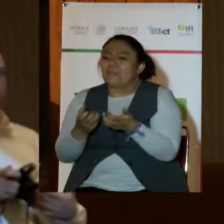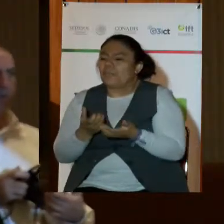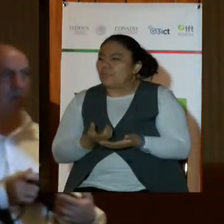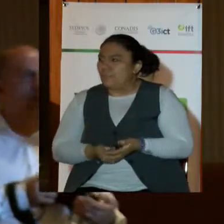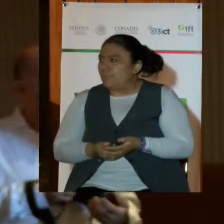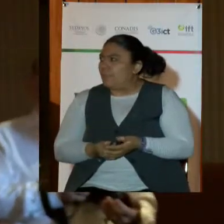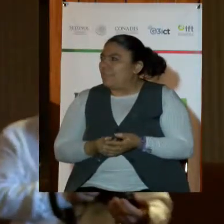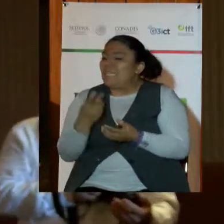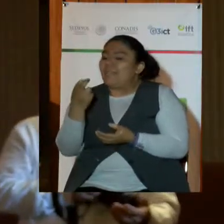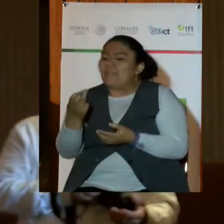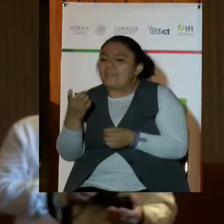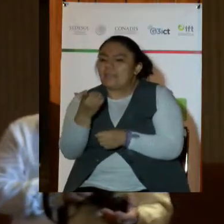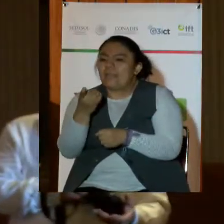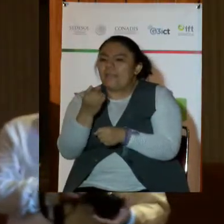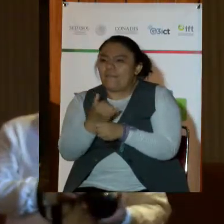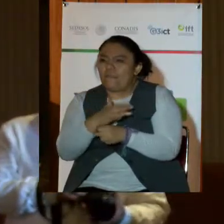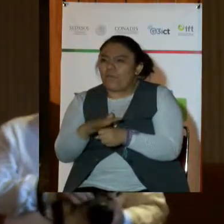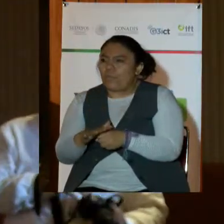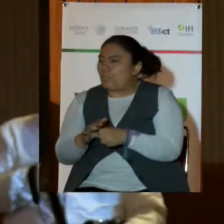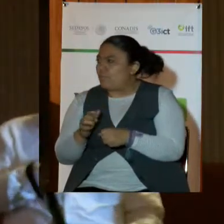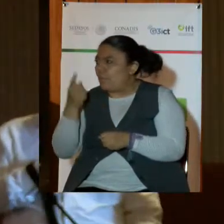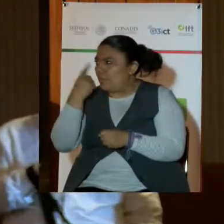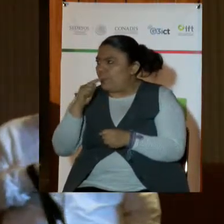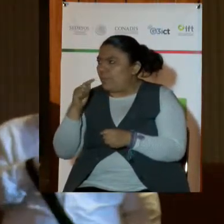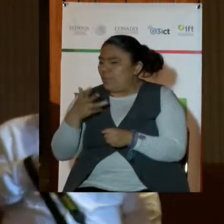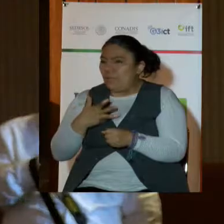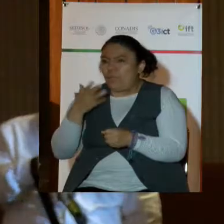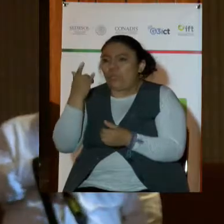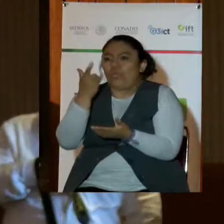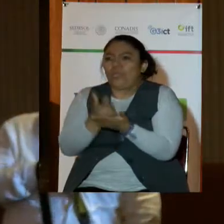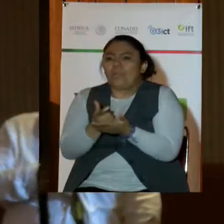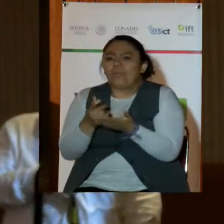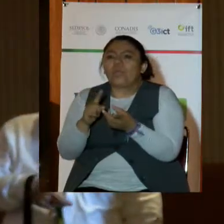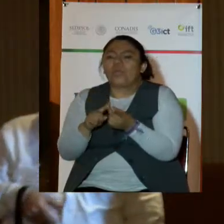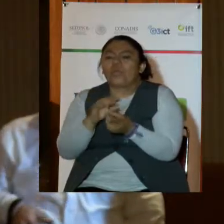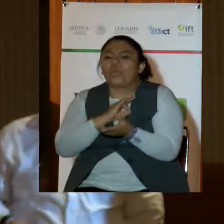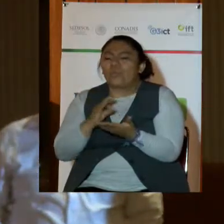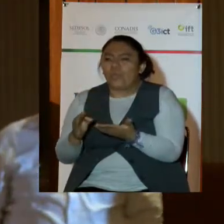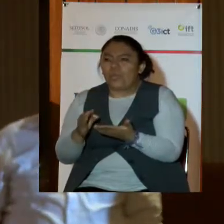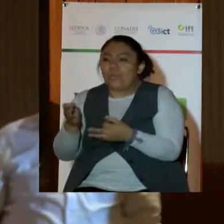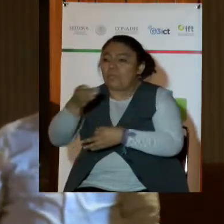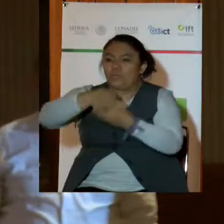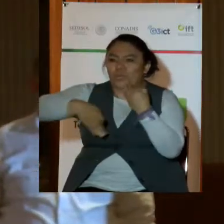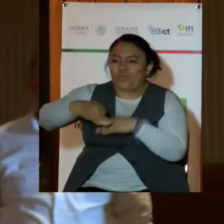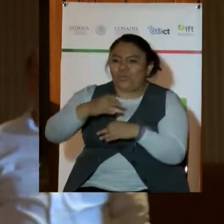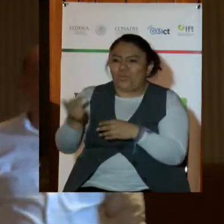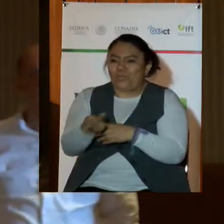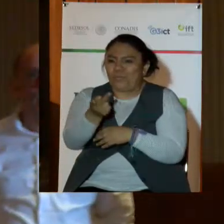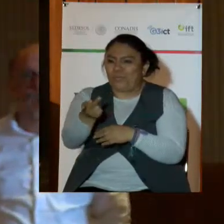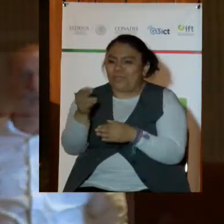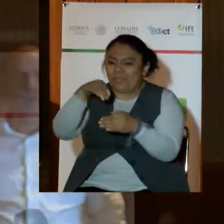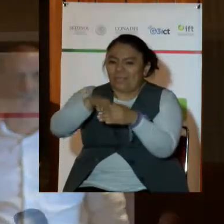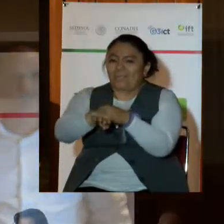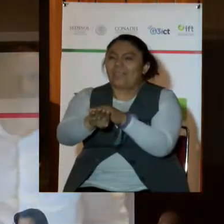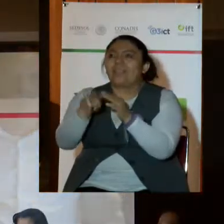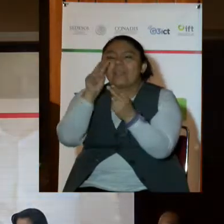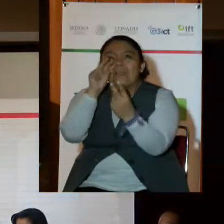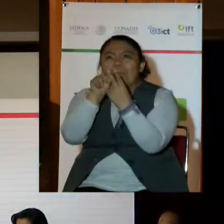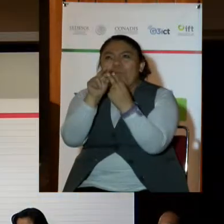una ansiedad por, como lo vimos en la mañana, por tener esta información. El reto siento que sigue